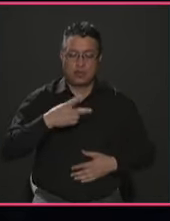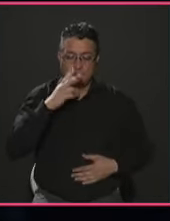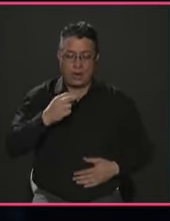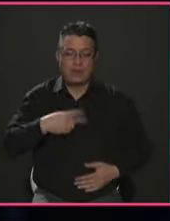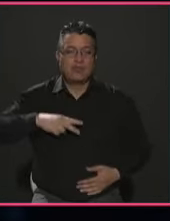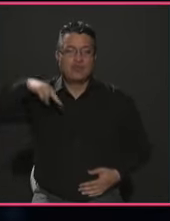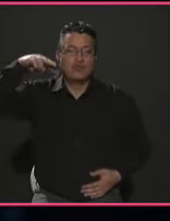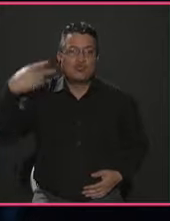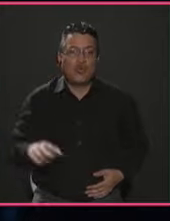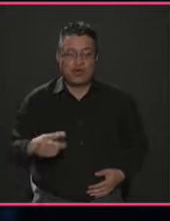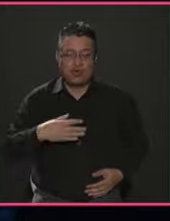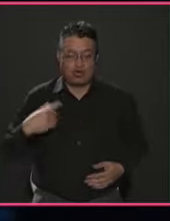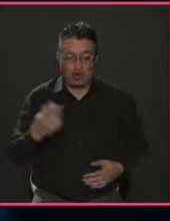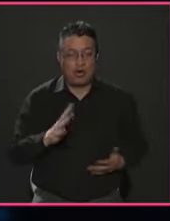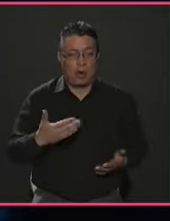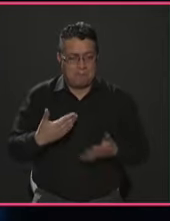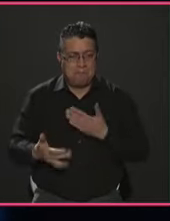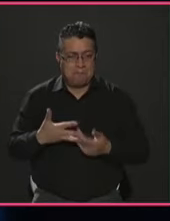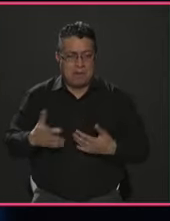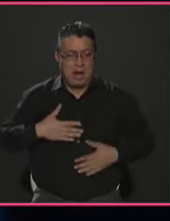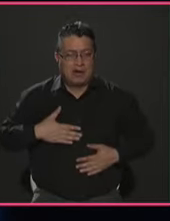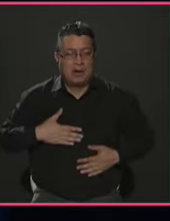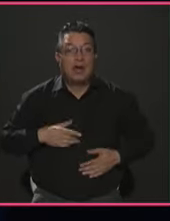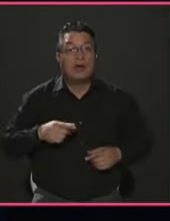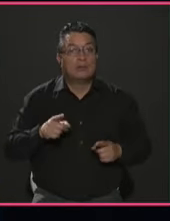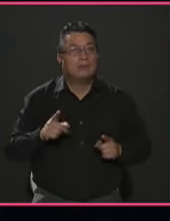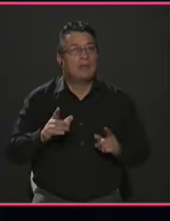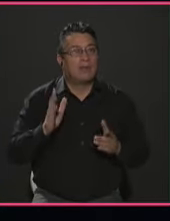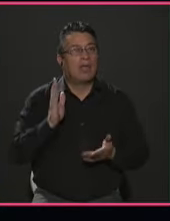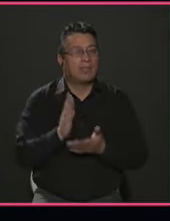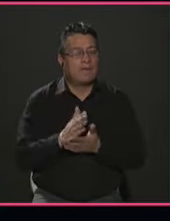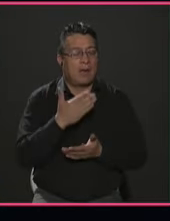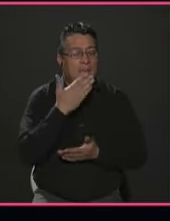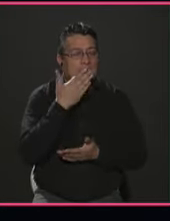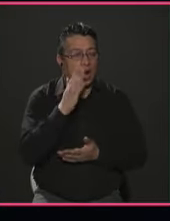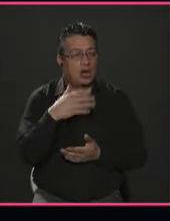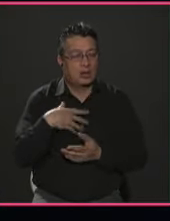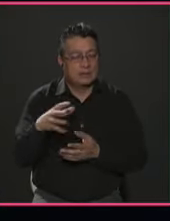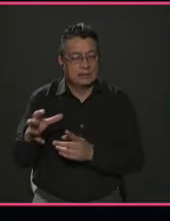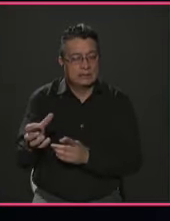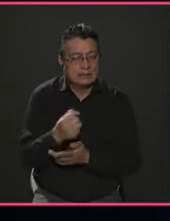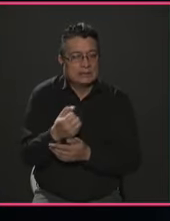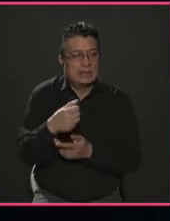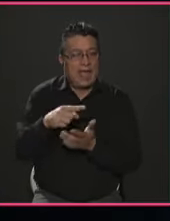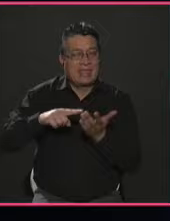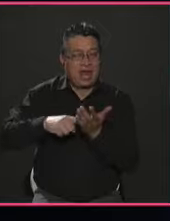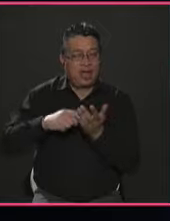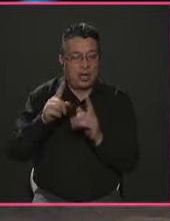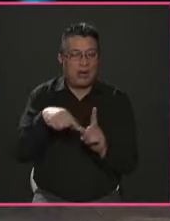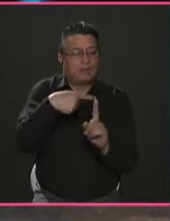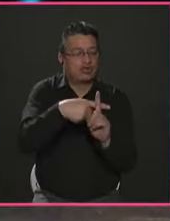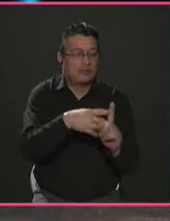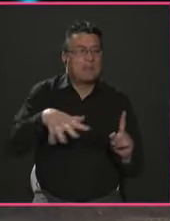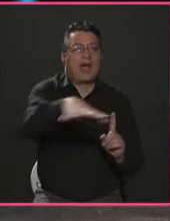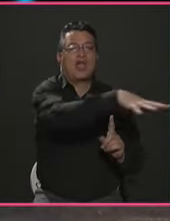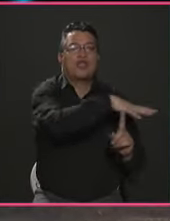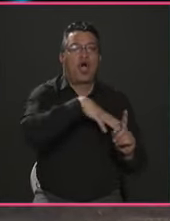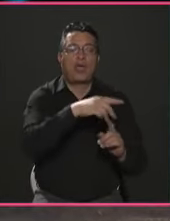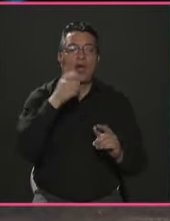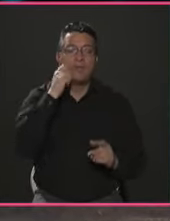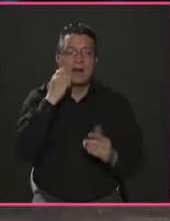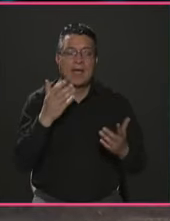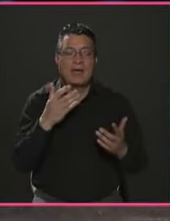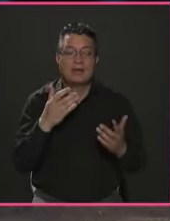que esté en muy pocas manos no será tiempo ya de recuperar esas tecnología como bien común para toda la humanidad y